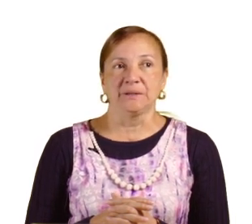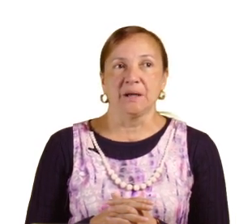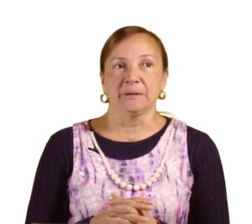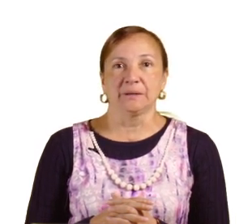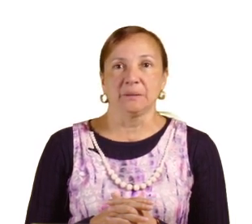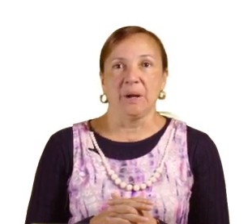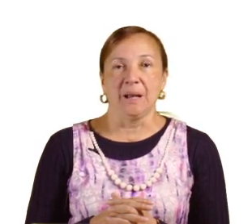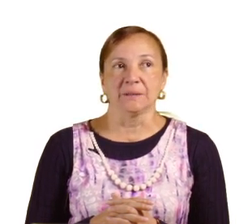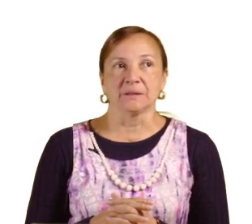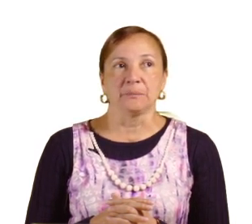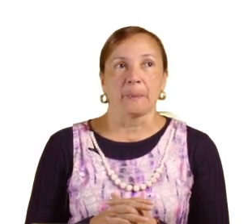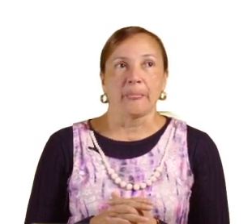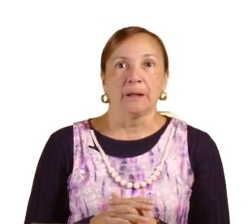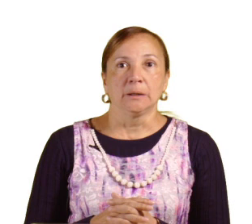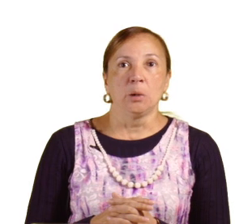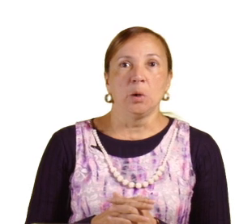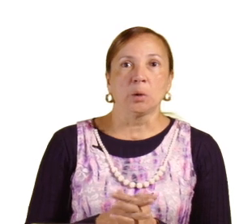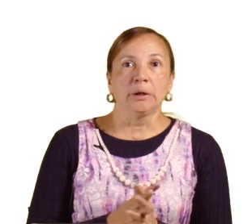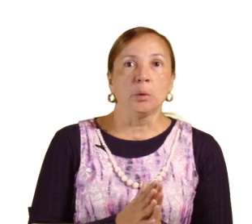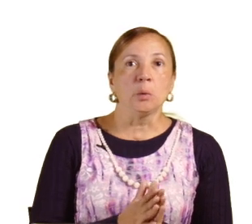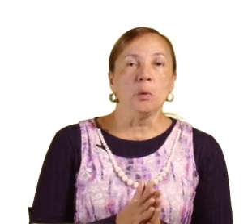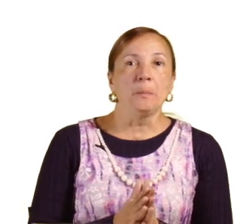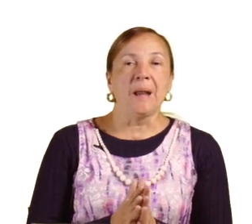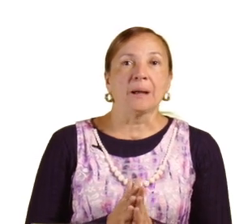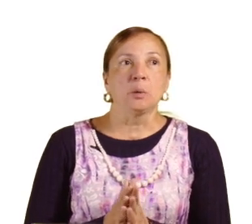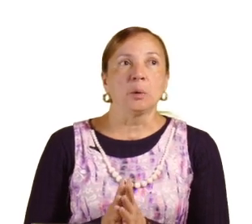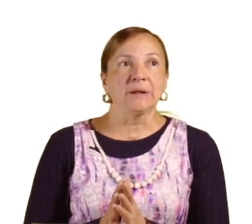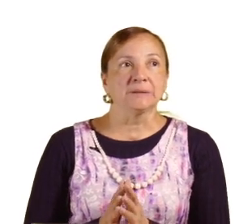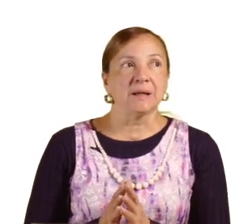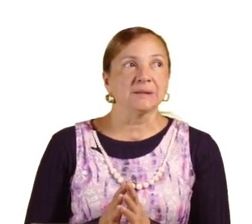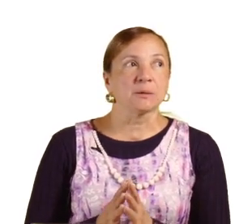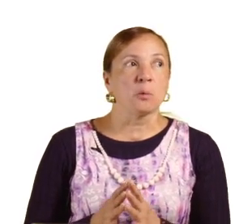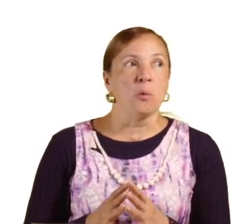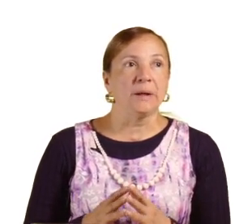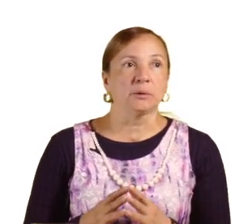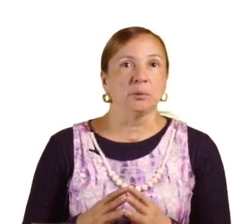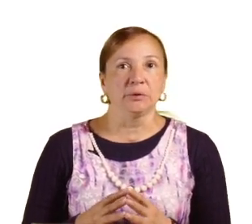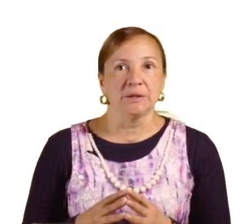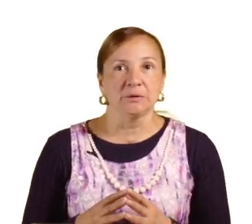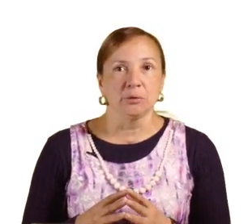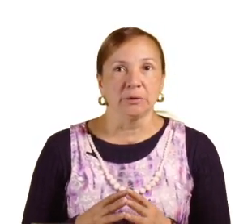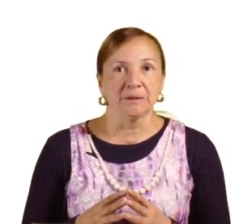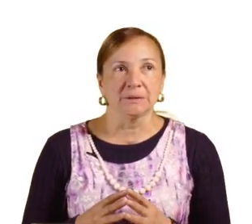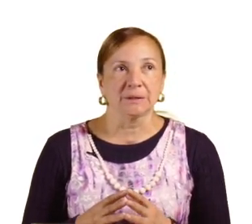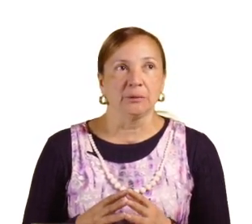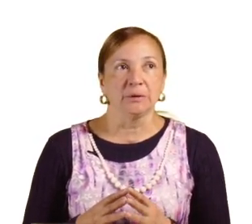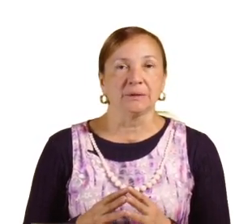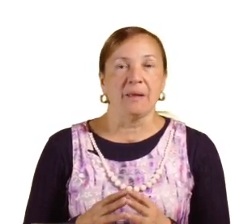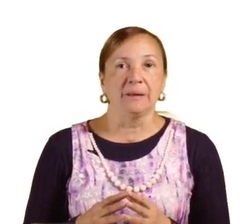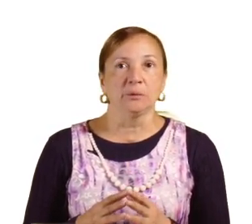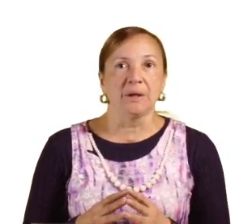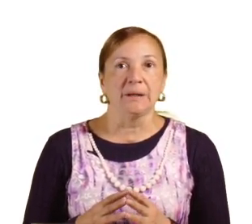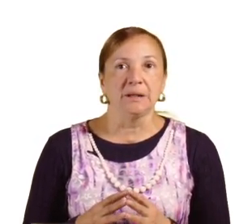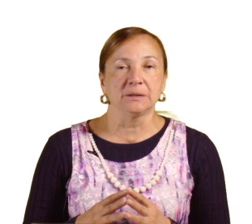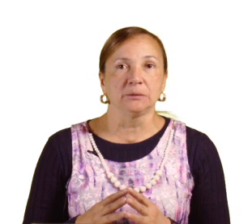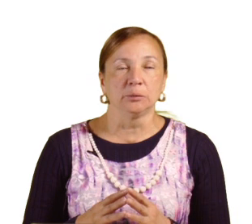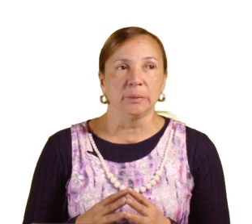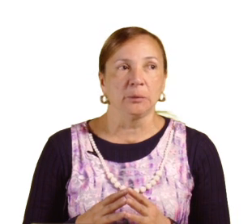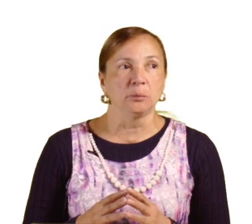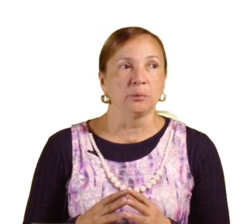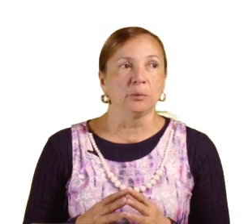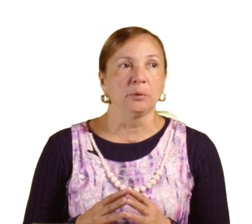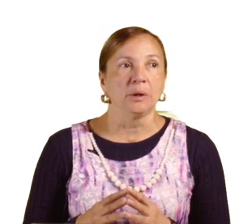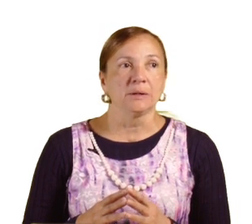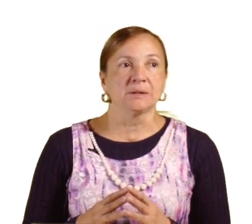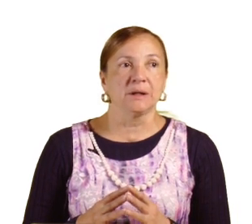a la fecha del balance. Lo que no cumpla con estas cuatro condiciones que nos está dando la NIC